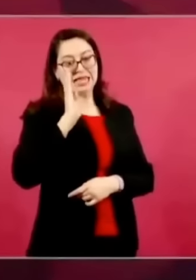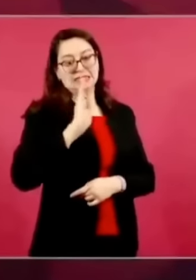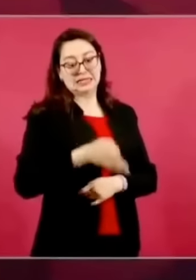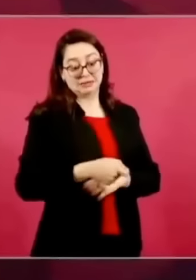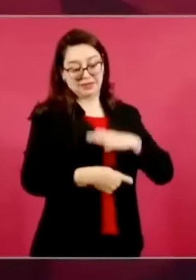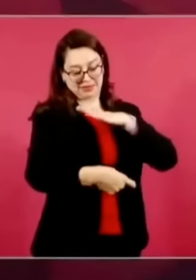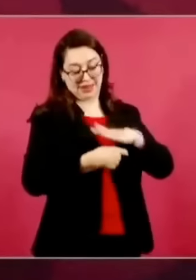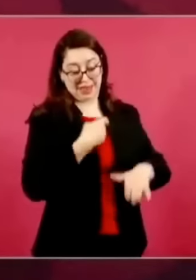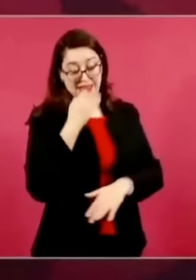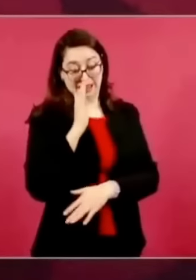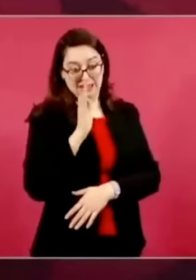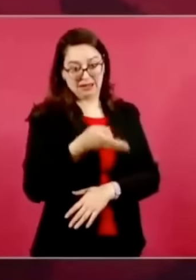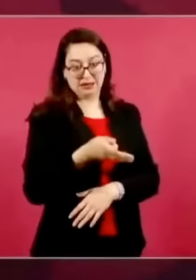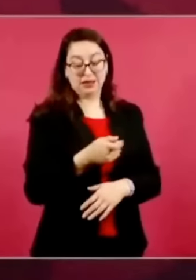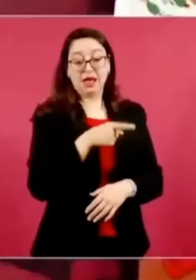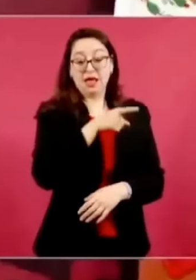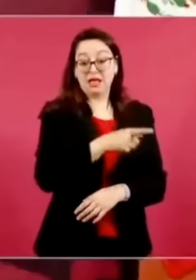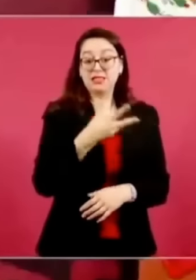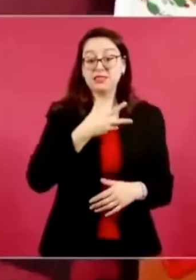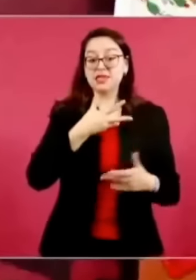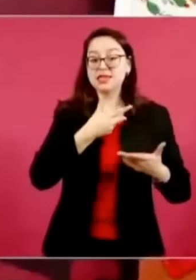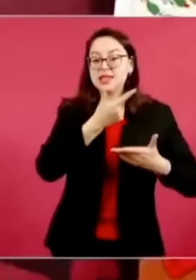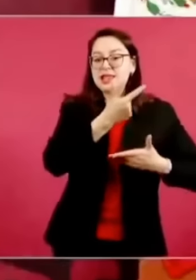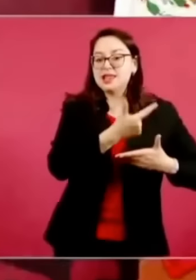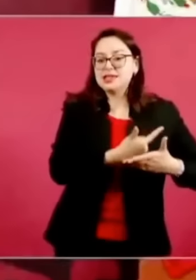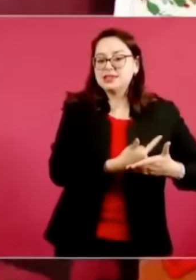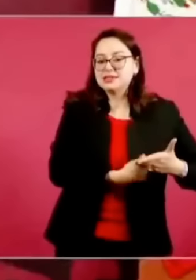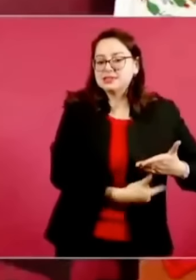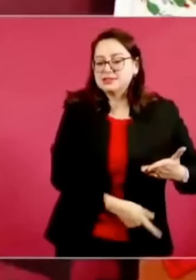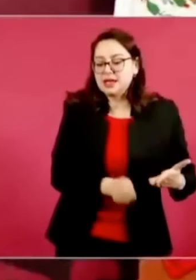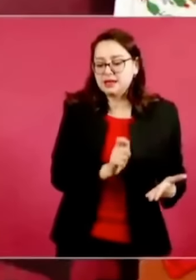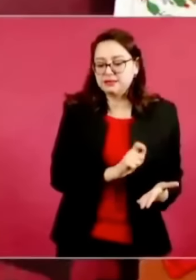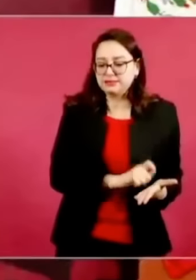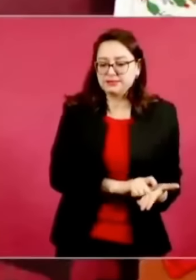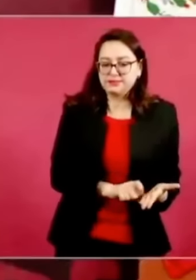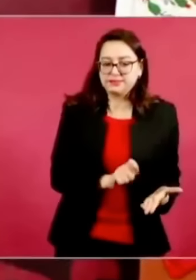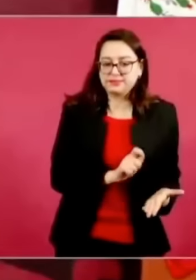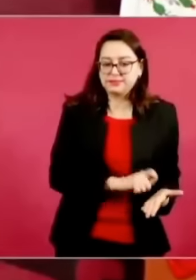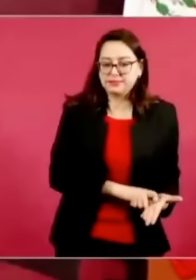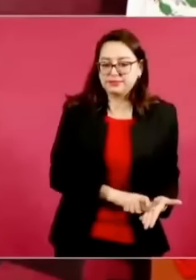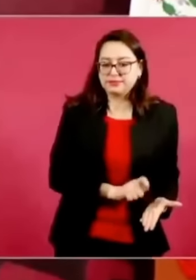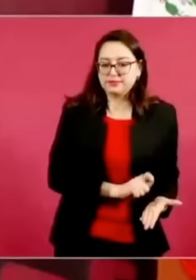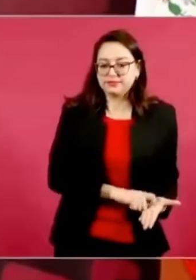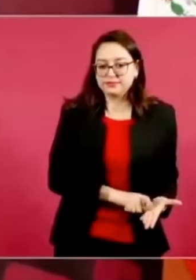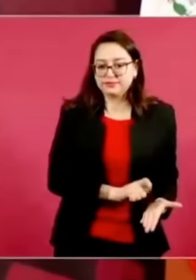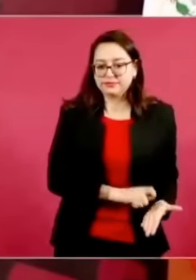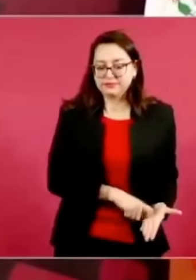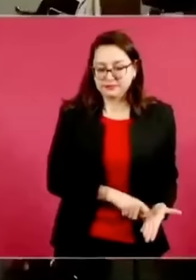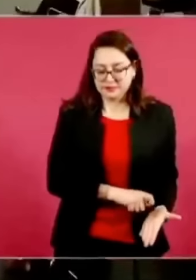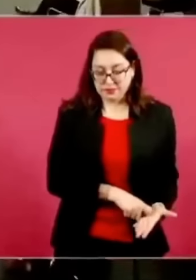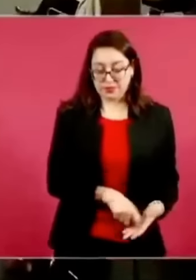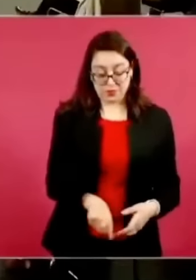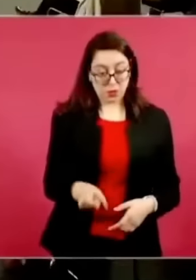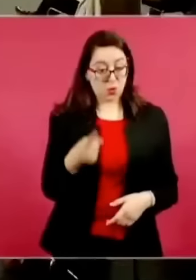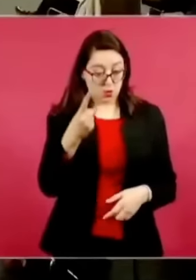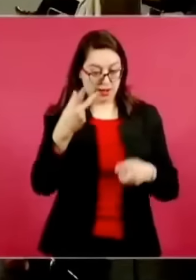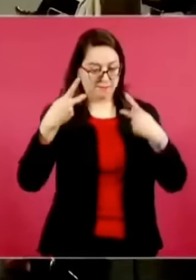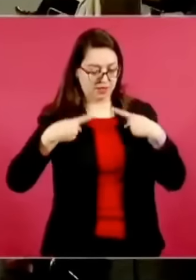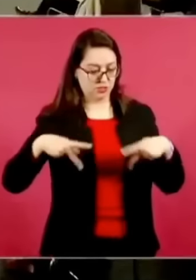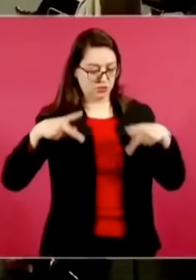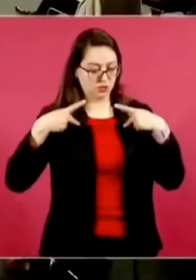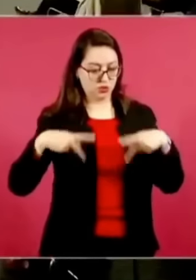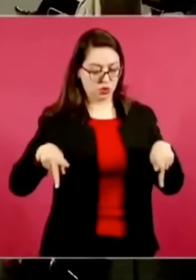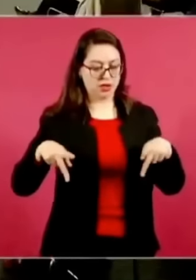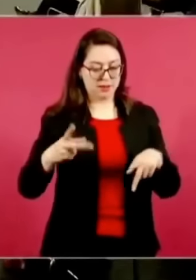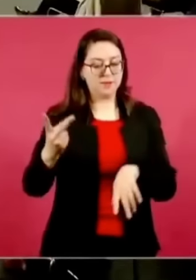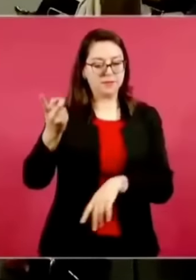Entonces, me platicó una persona que lo visitó en